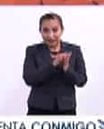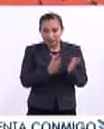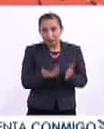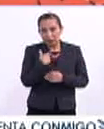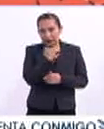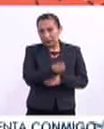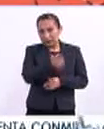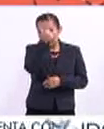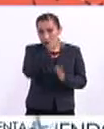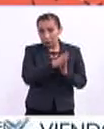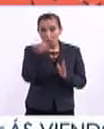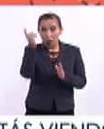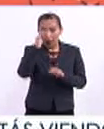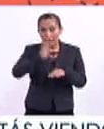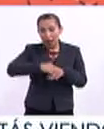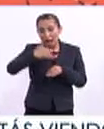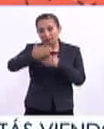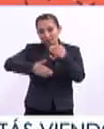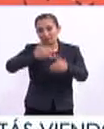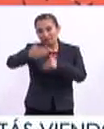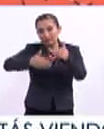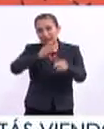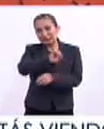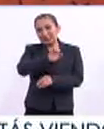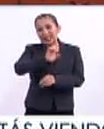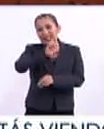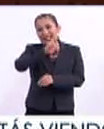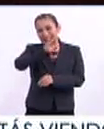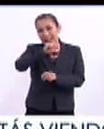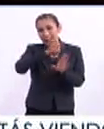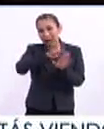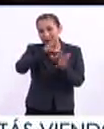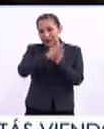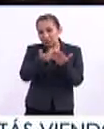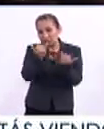claro, este fue el primero, esperamos que sea pues ya una serie, ¿no?